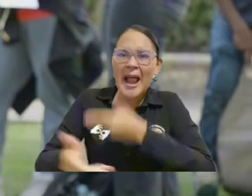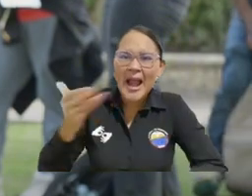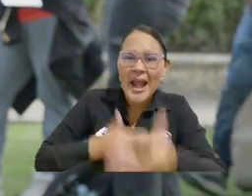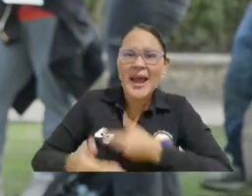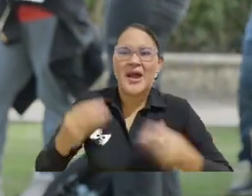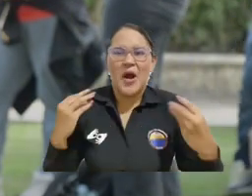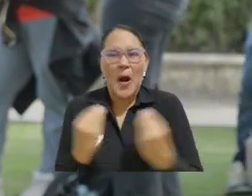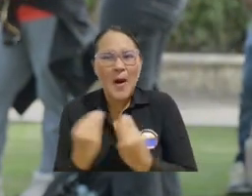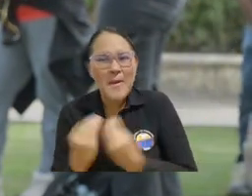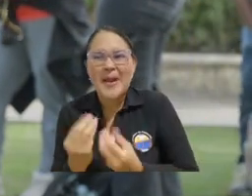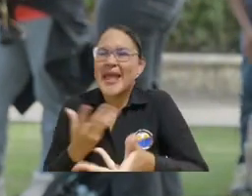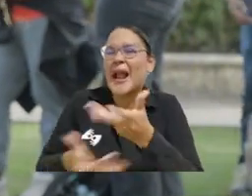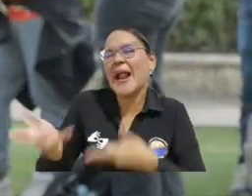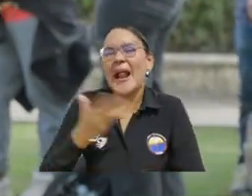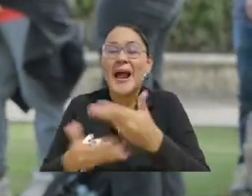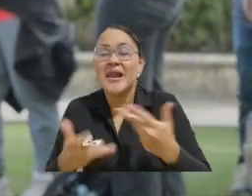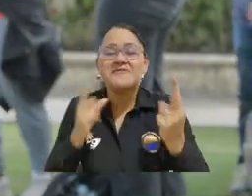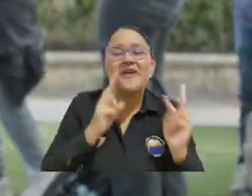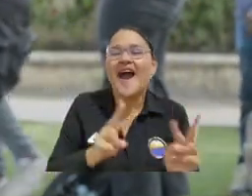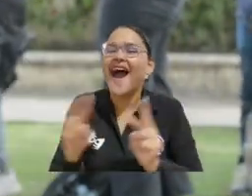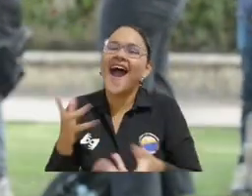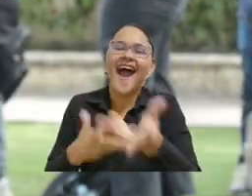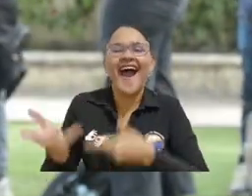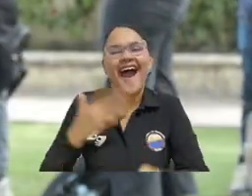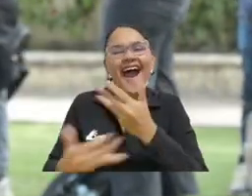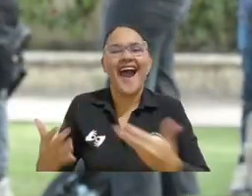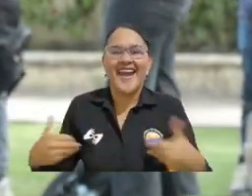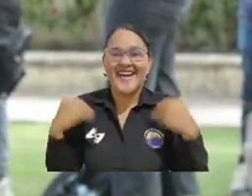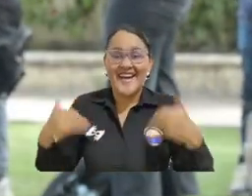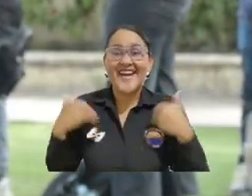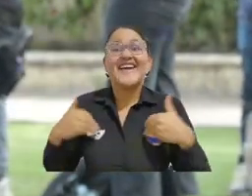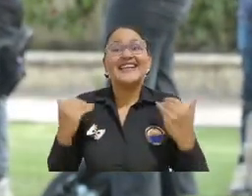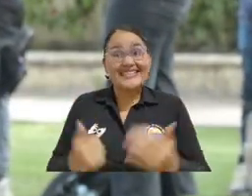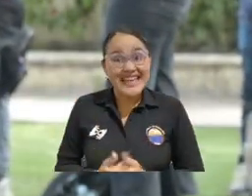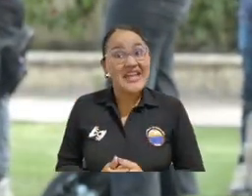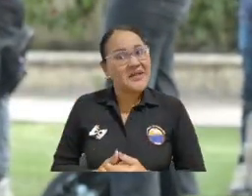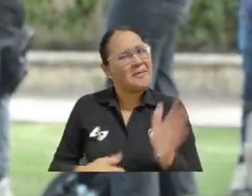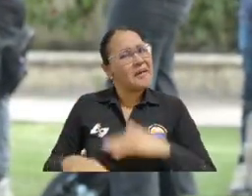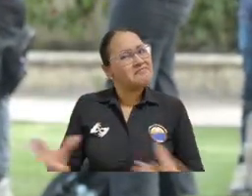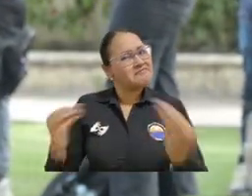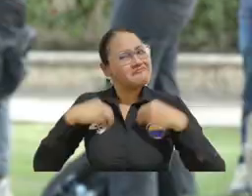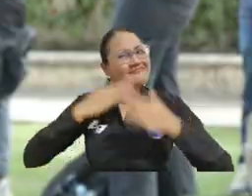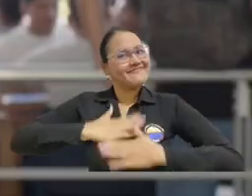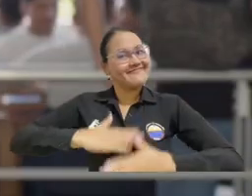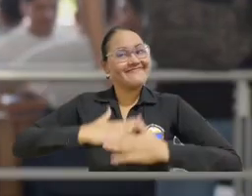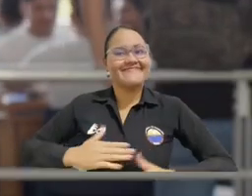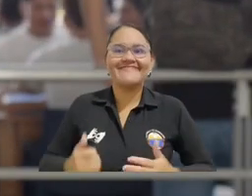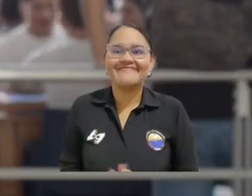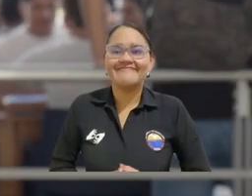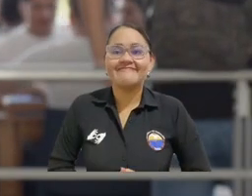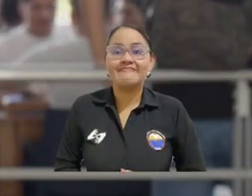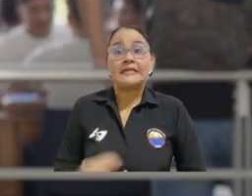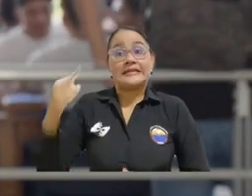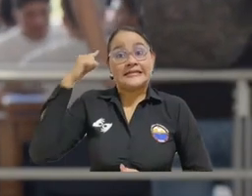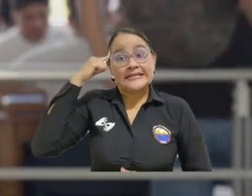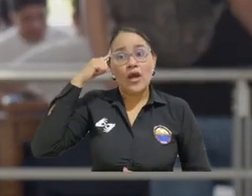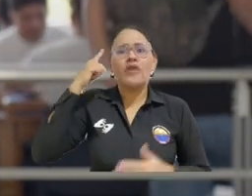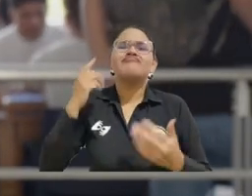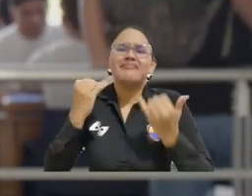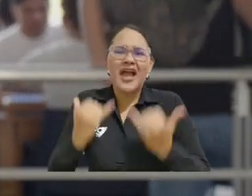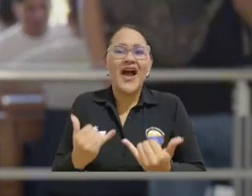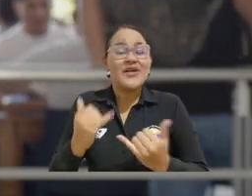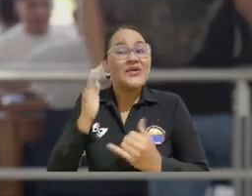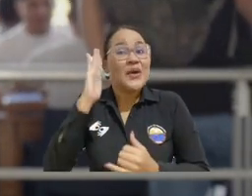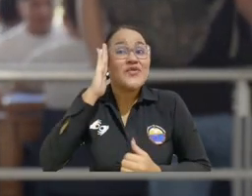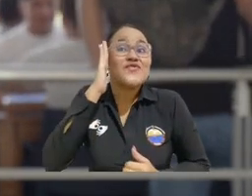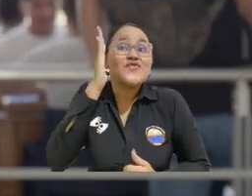con mis compañeros, un momento para distraernos, pasar el rato y vivir tranquilos. Pese a que estamos bajo el marco de